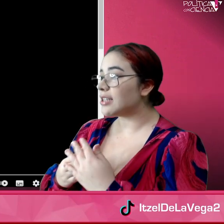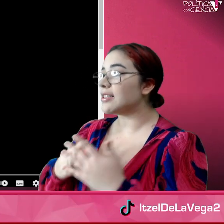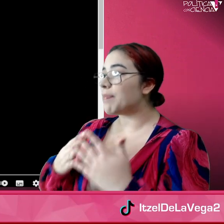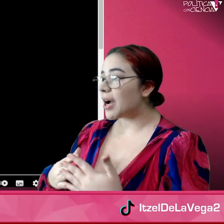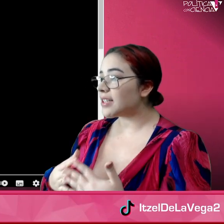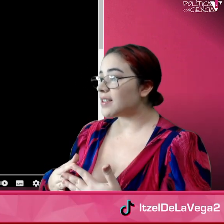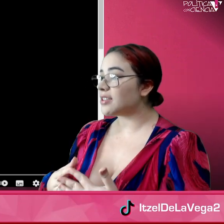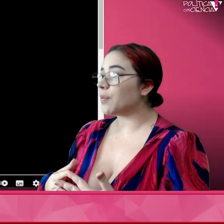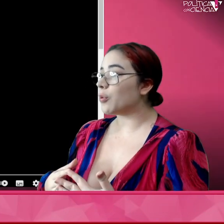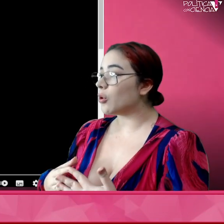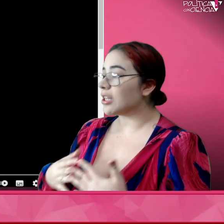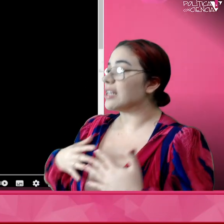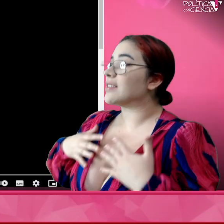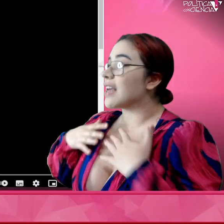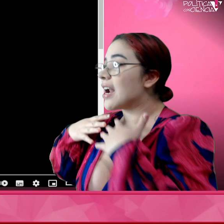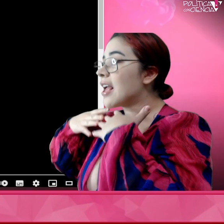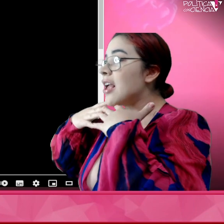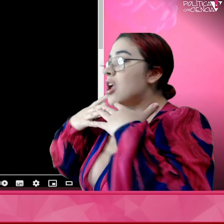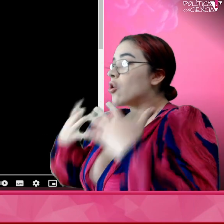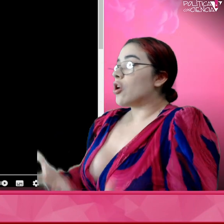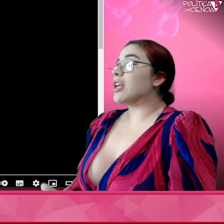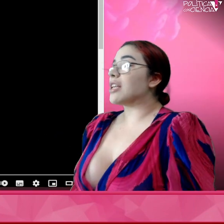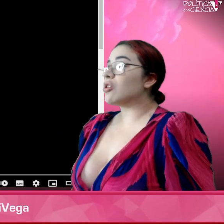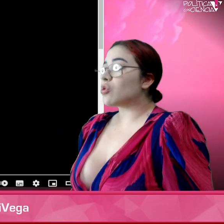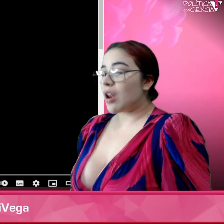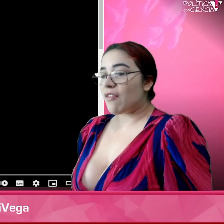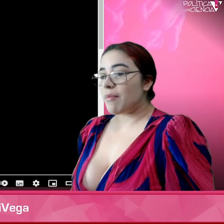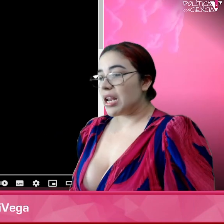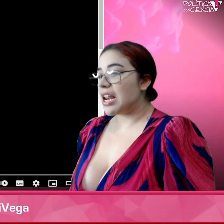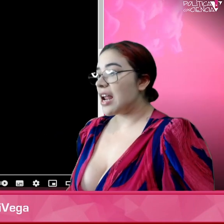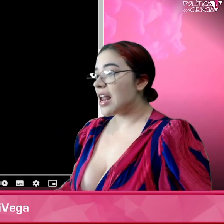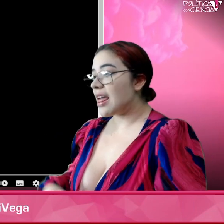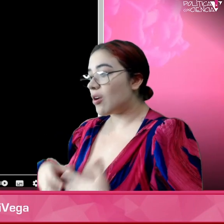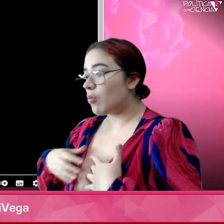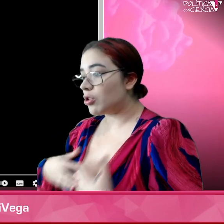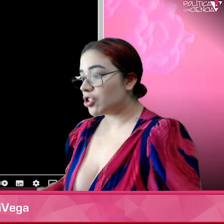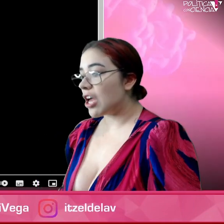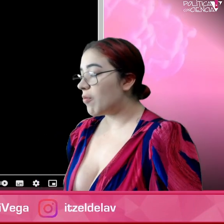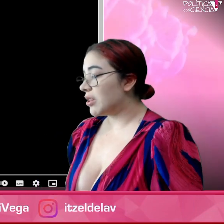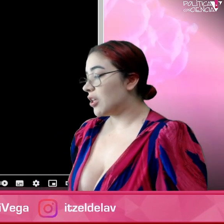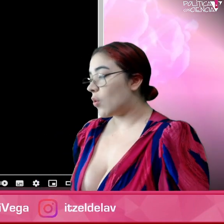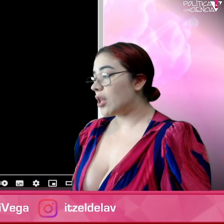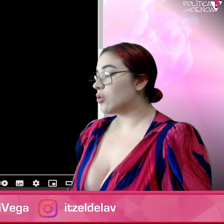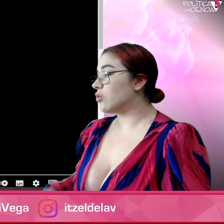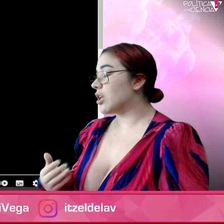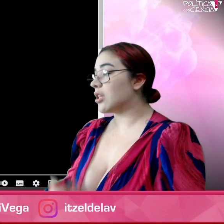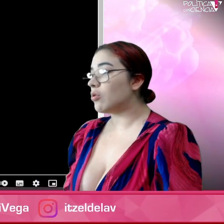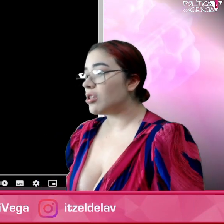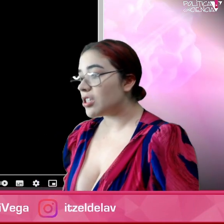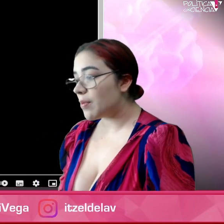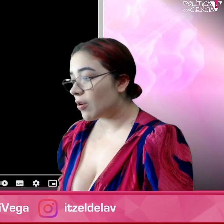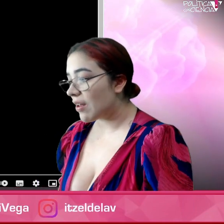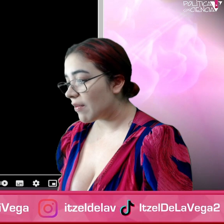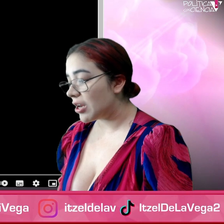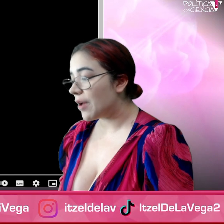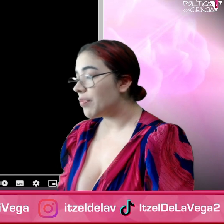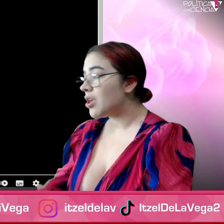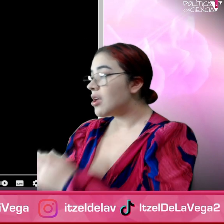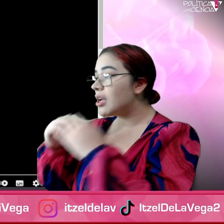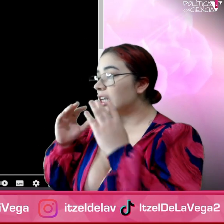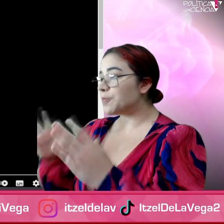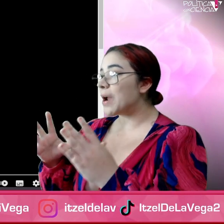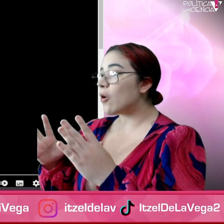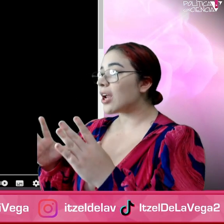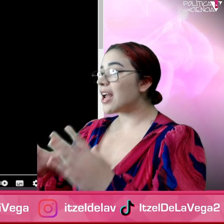amor, es de paz. Es tiempo de estar conectados con la familia. Nada como estar un 24, un 31 de diciembre con la familia.